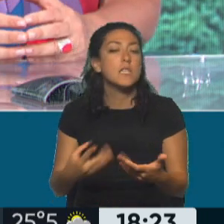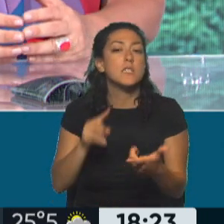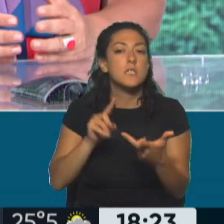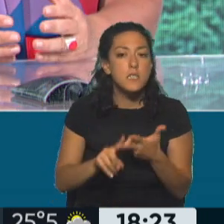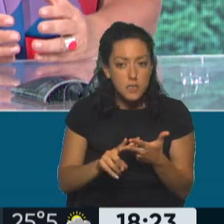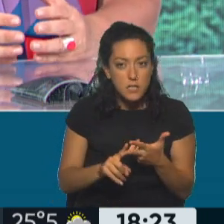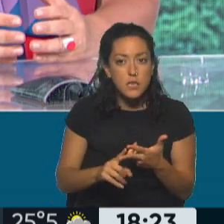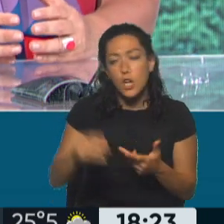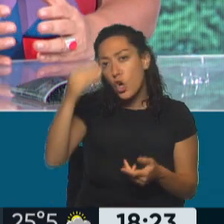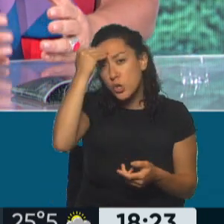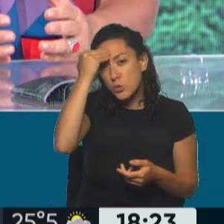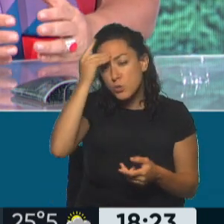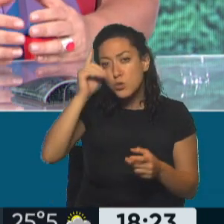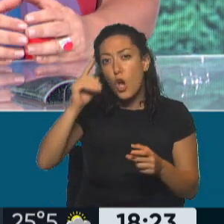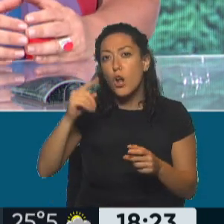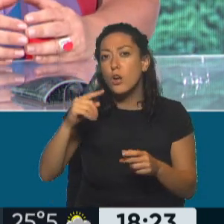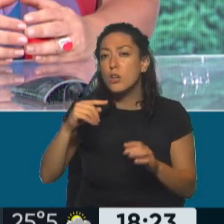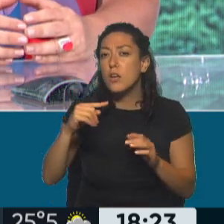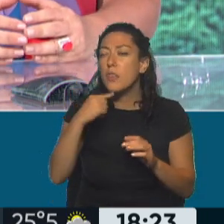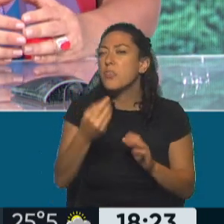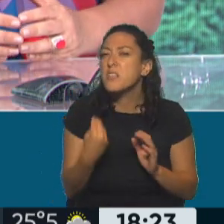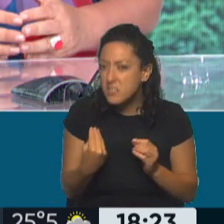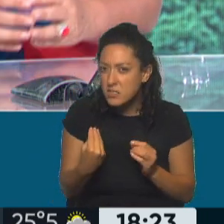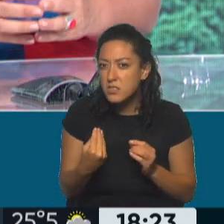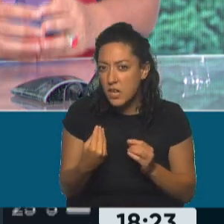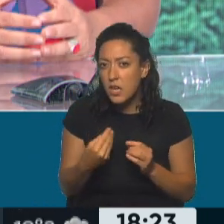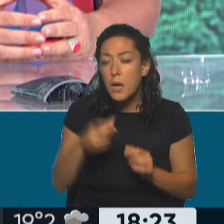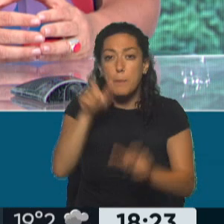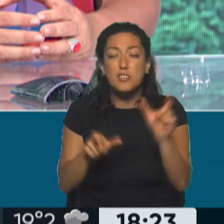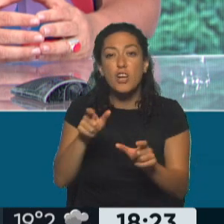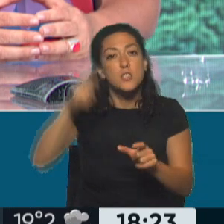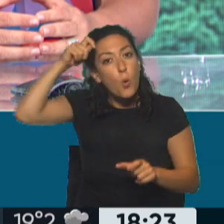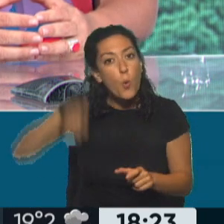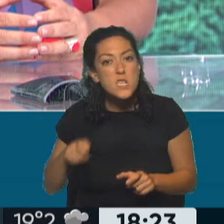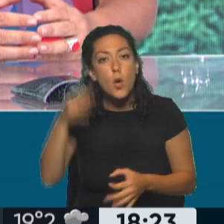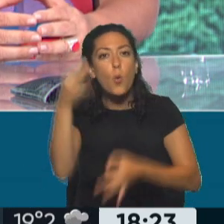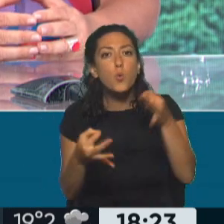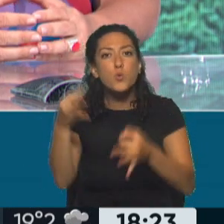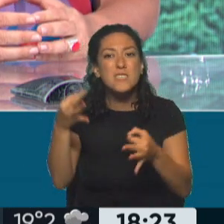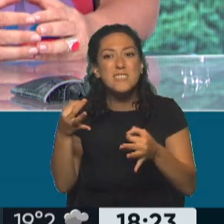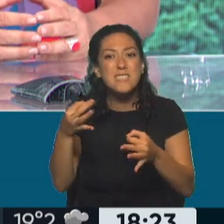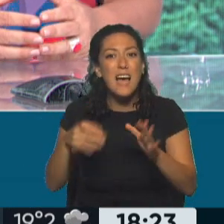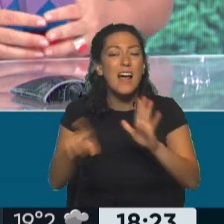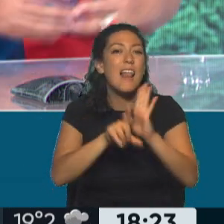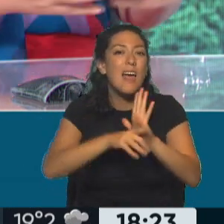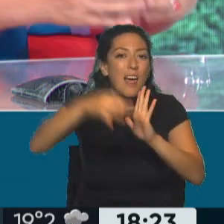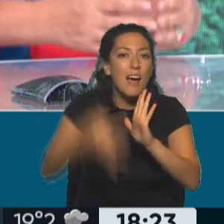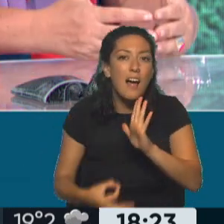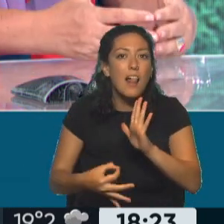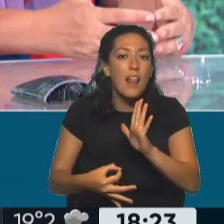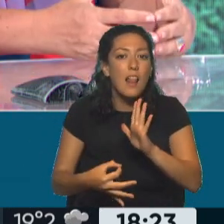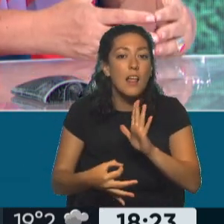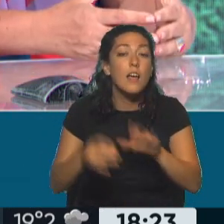la Constitución además habla de que los jueces tienen que administrar justicia bien y legalmente, y duran en